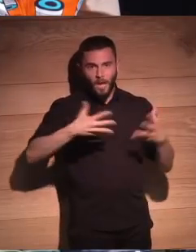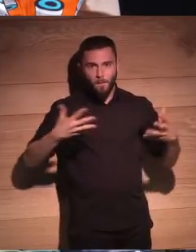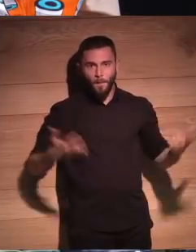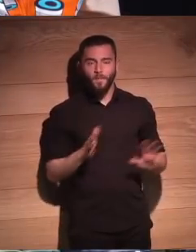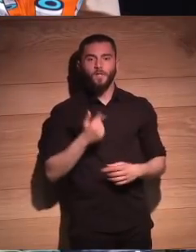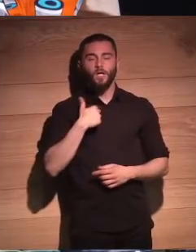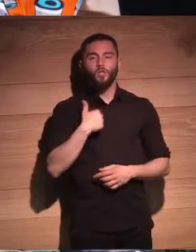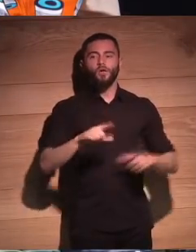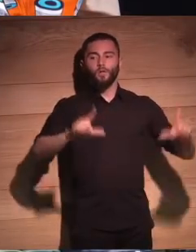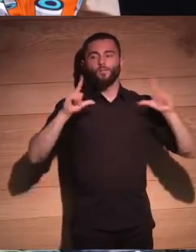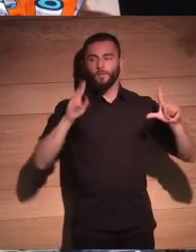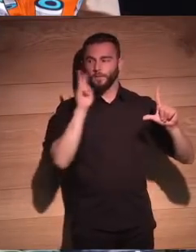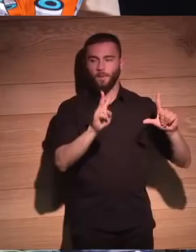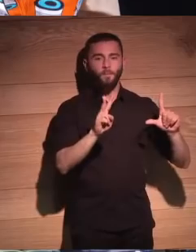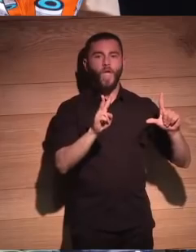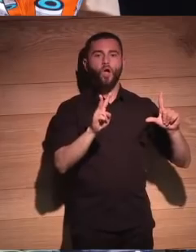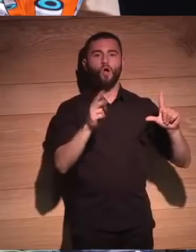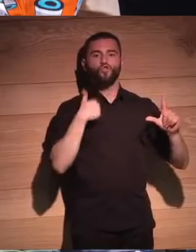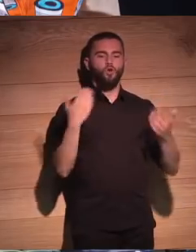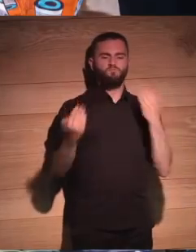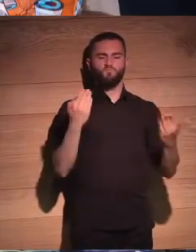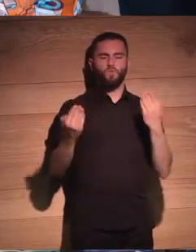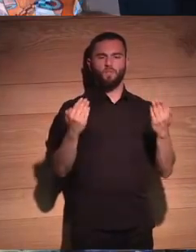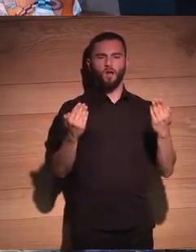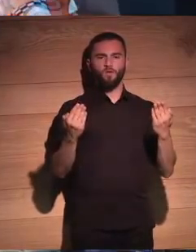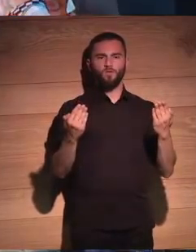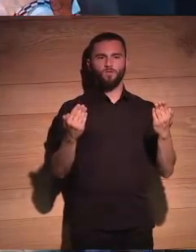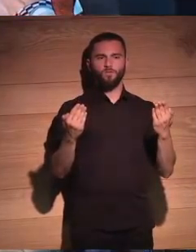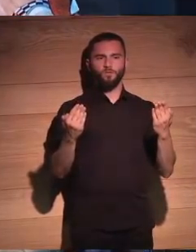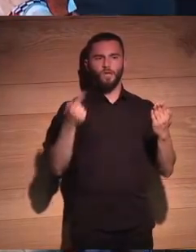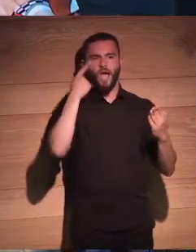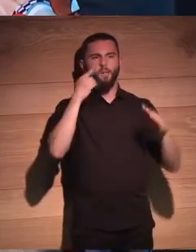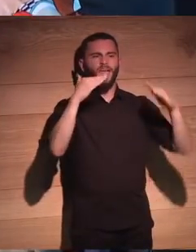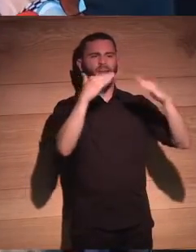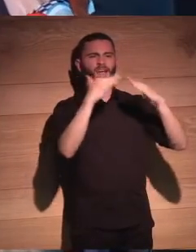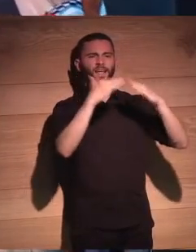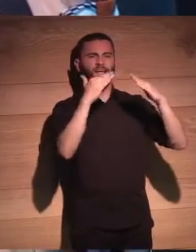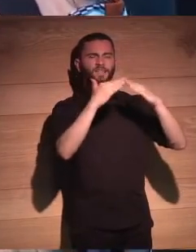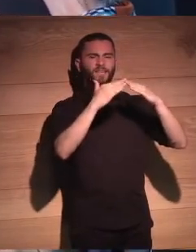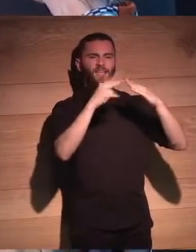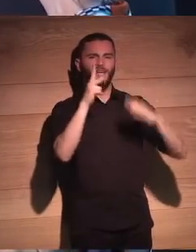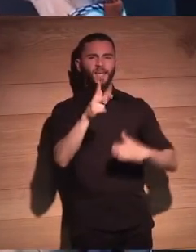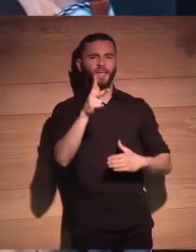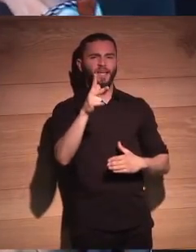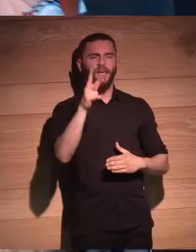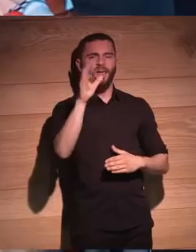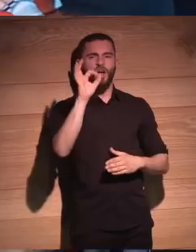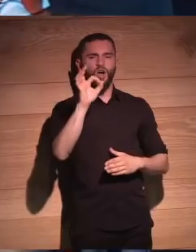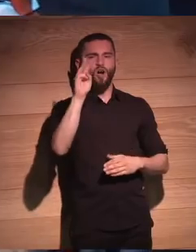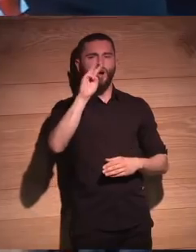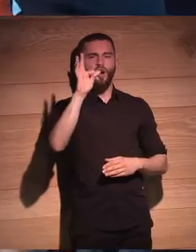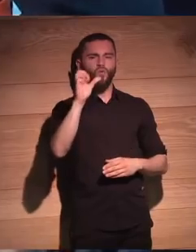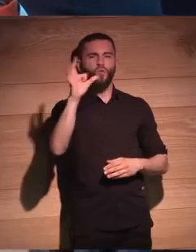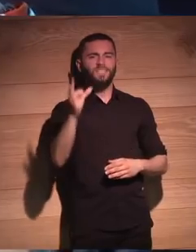yo veo un personaje, lo comparo y miro de qué casa de Hogwarts es. Entonces así lo entiendo un poco más. Vale. Para